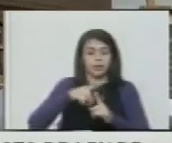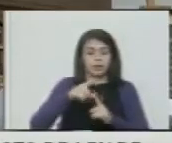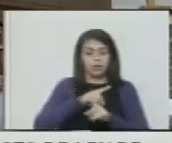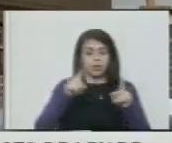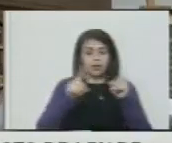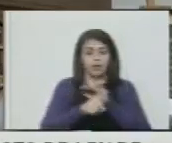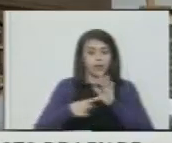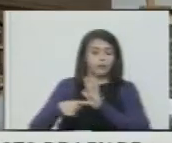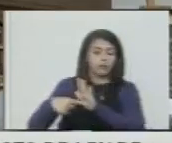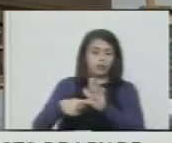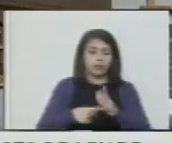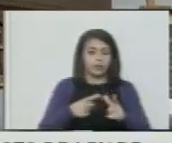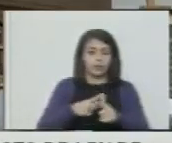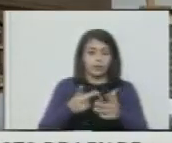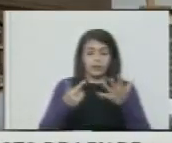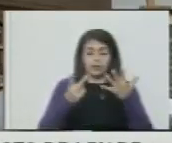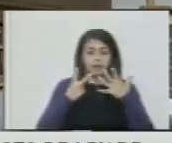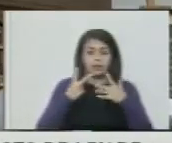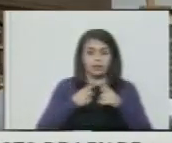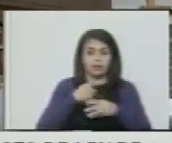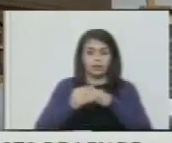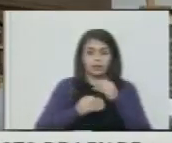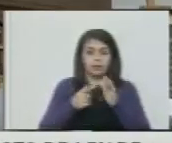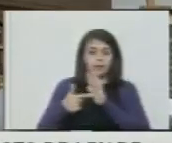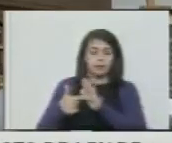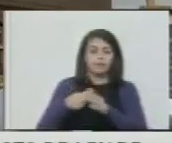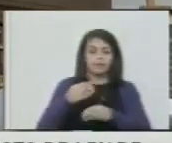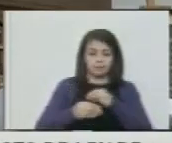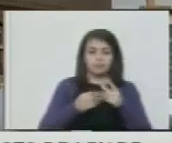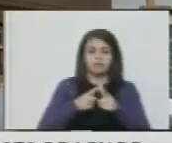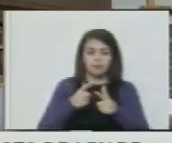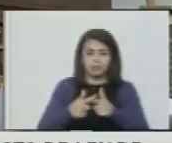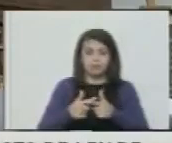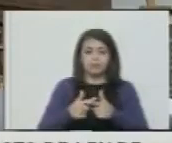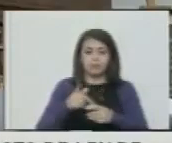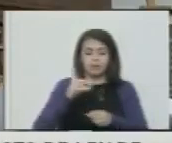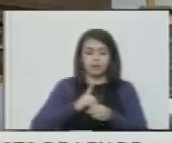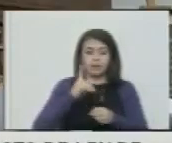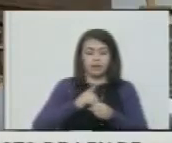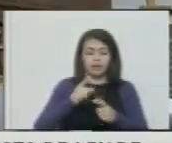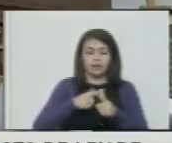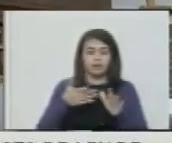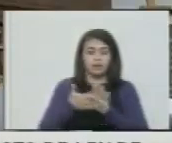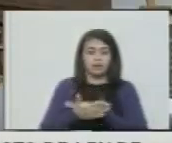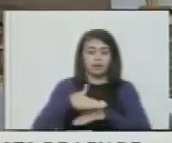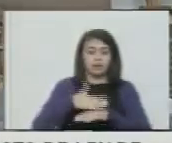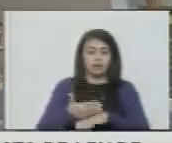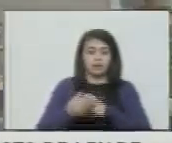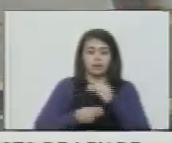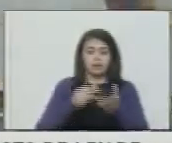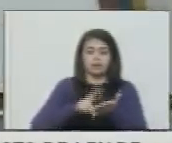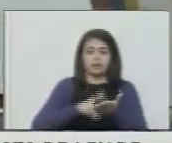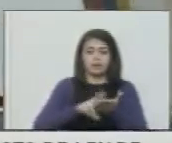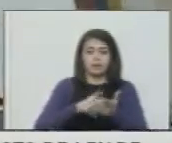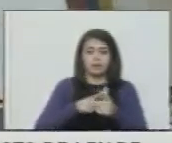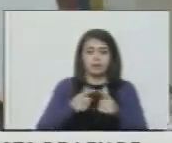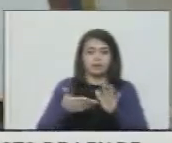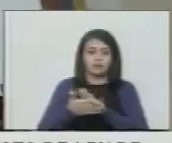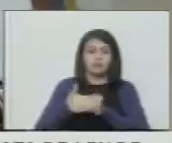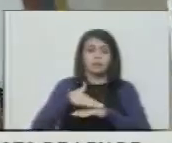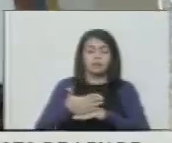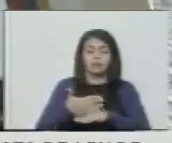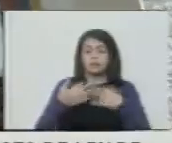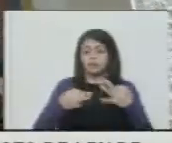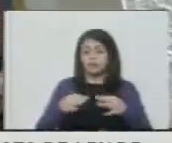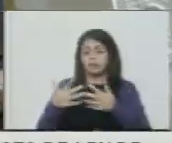veces el tipo de cambio de referencia. 7. Por la inscripción en los registros de los auxiliares de seguro,